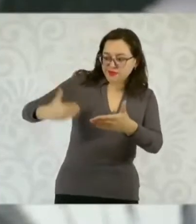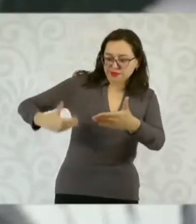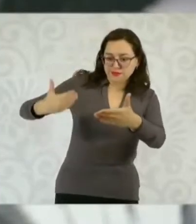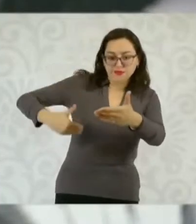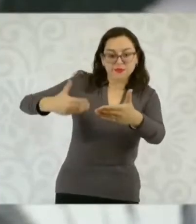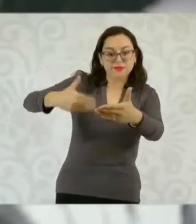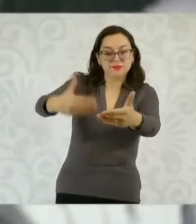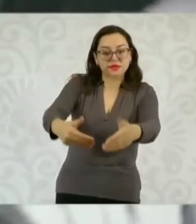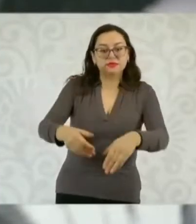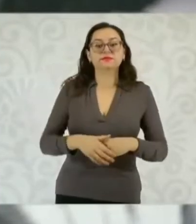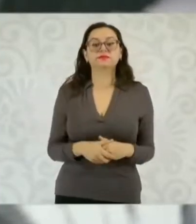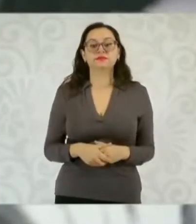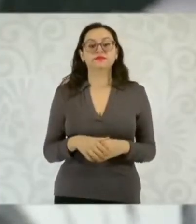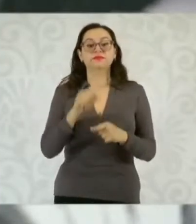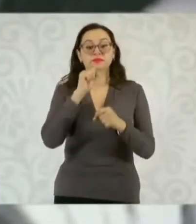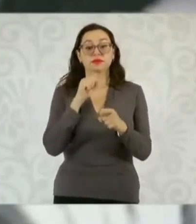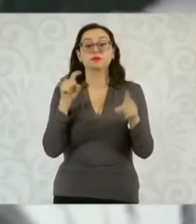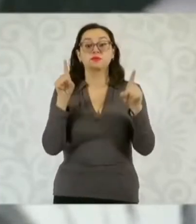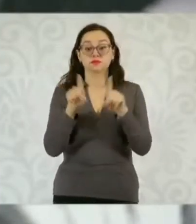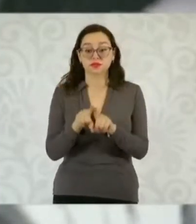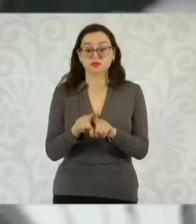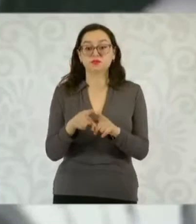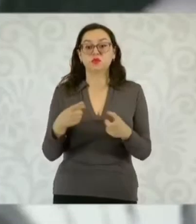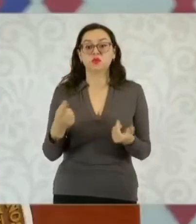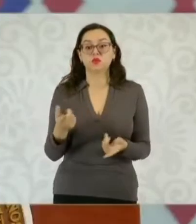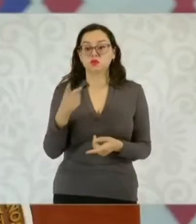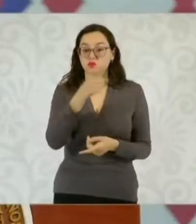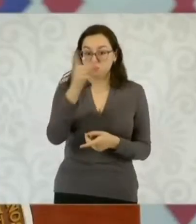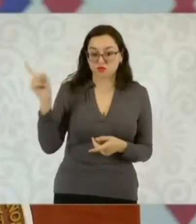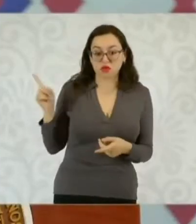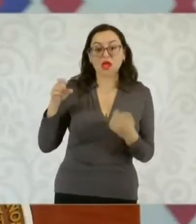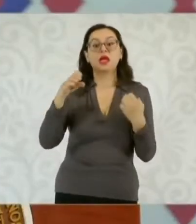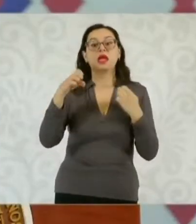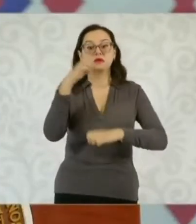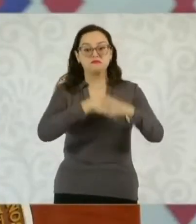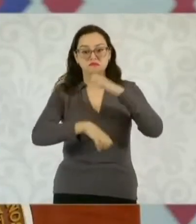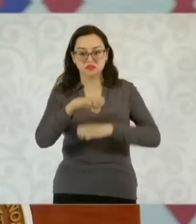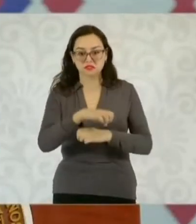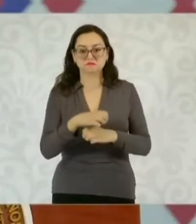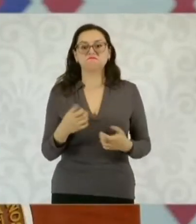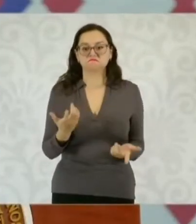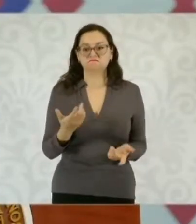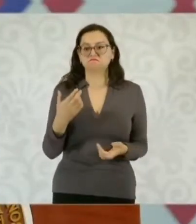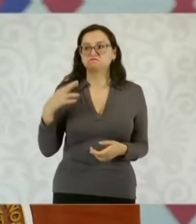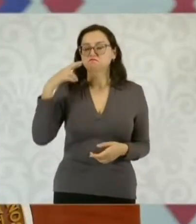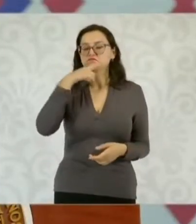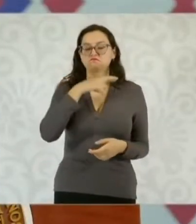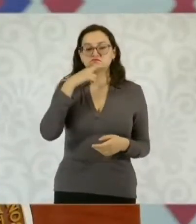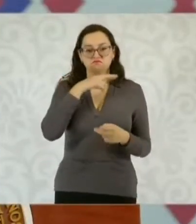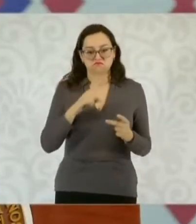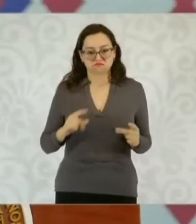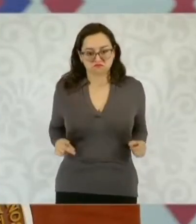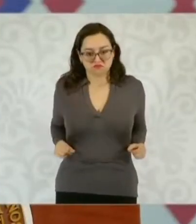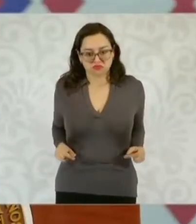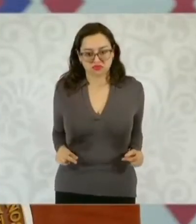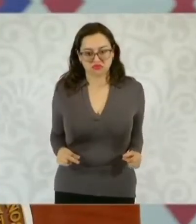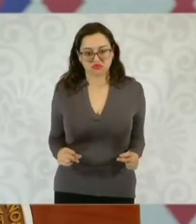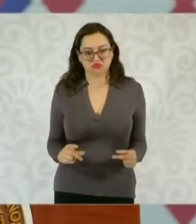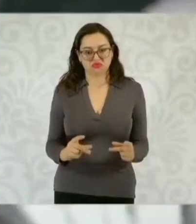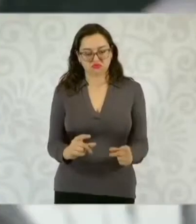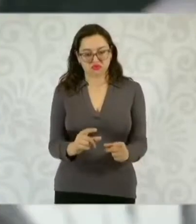dejar claro que de parte de la industria farmacéutica ha habido muy buena disposición para acelerar las entregas, es decir, para no solo tener que cumplir los